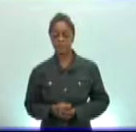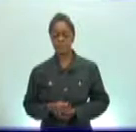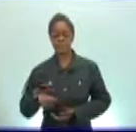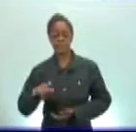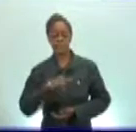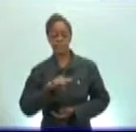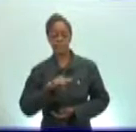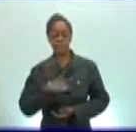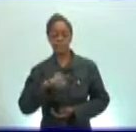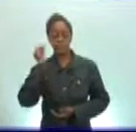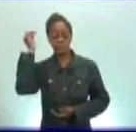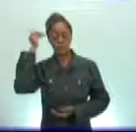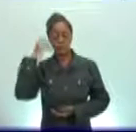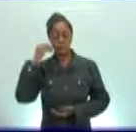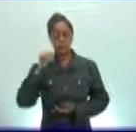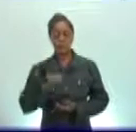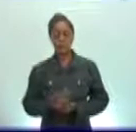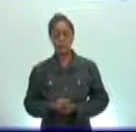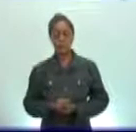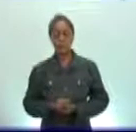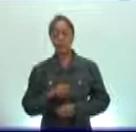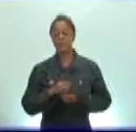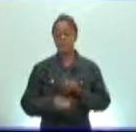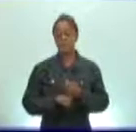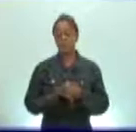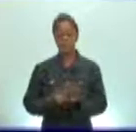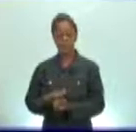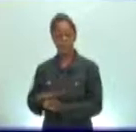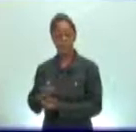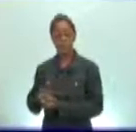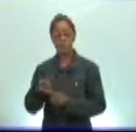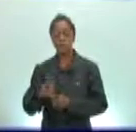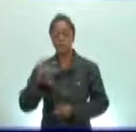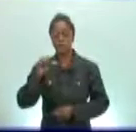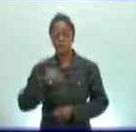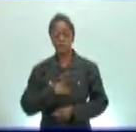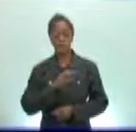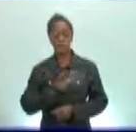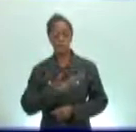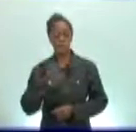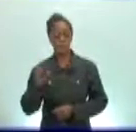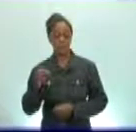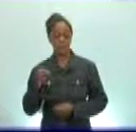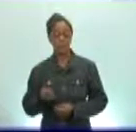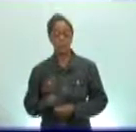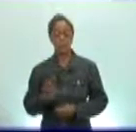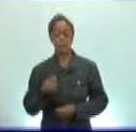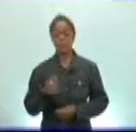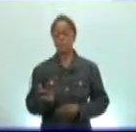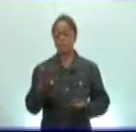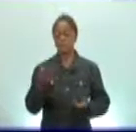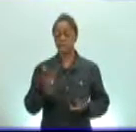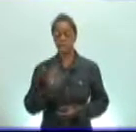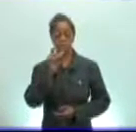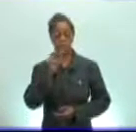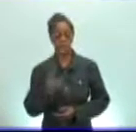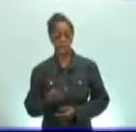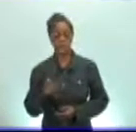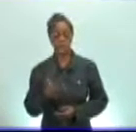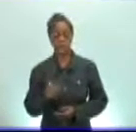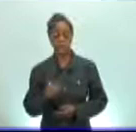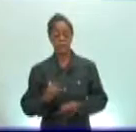También conocieron que en la lucha contra los males de la República se destacaron figuras